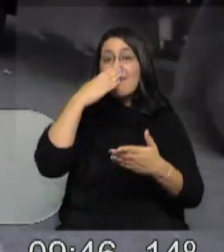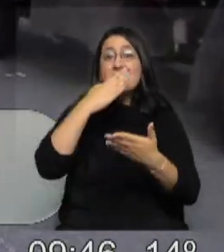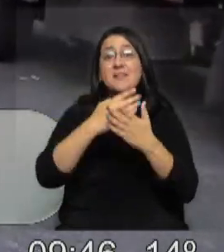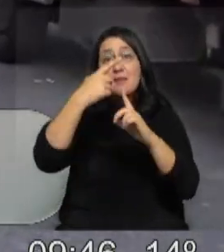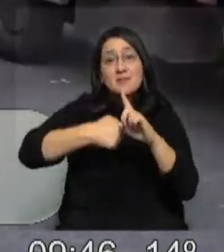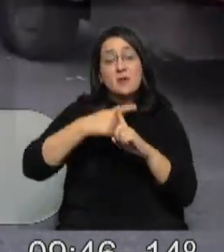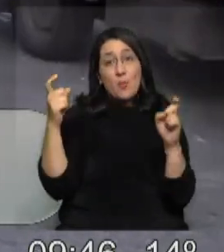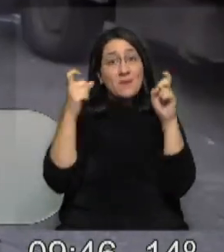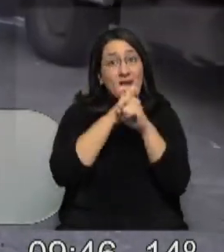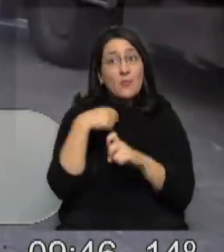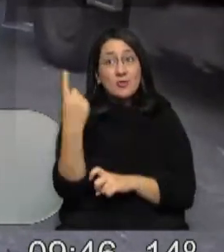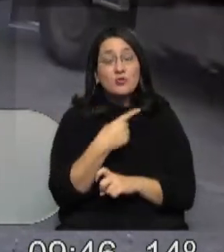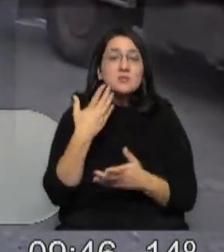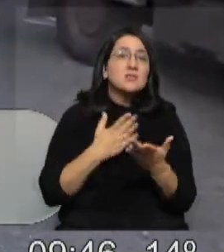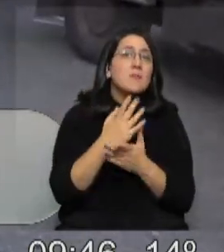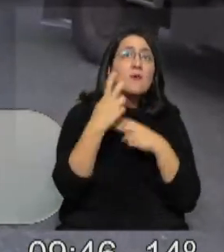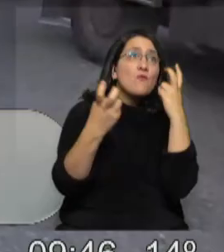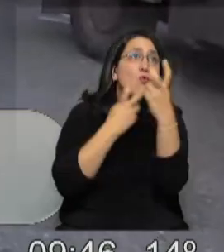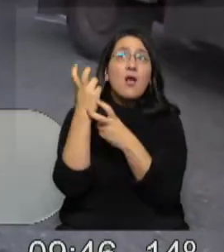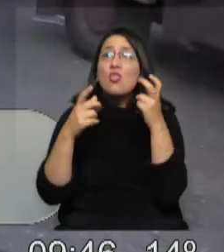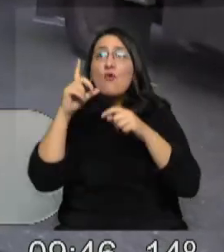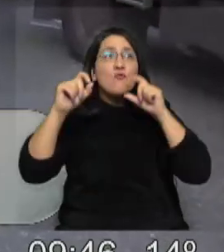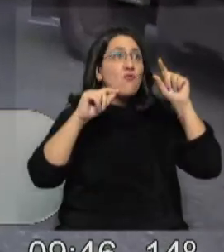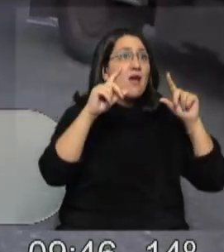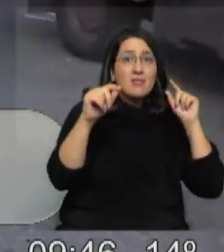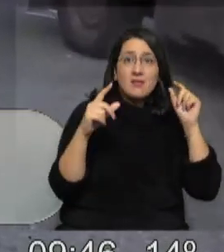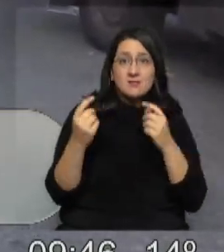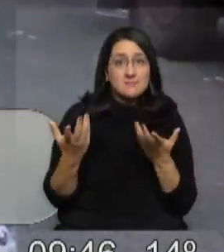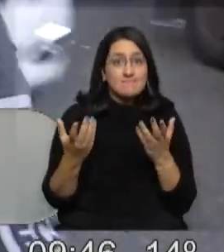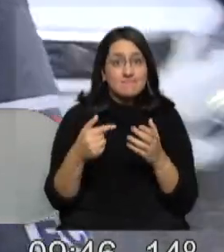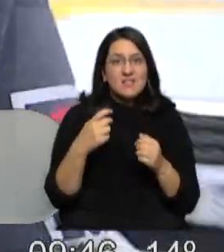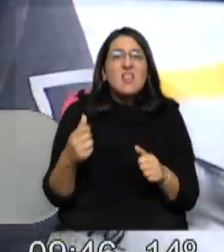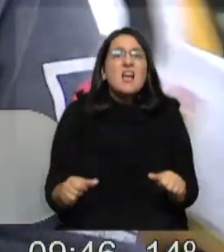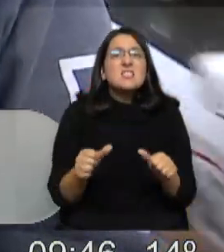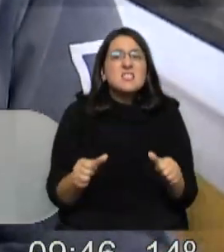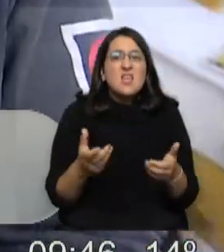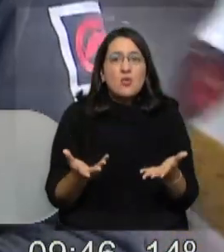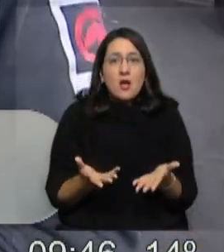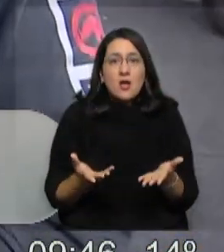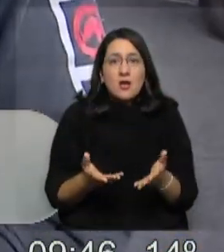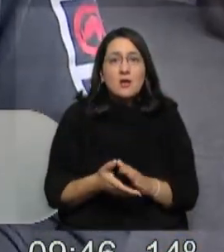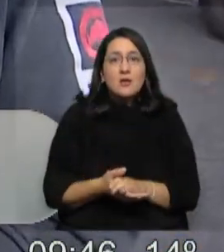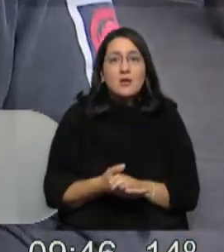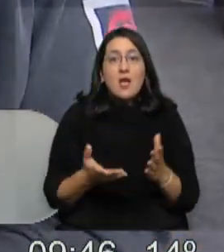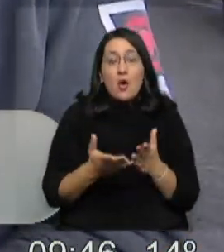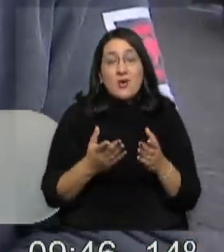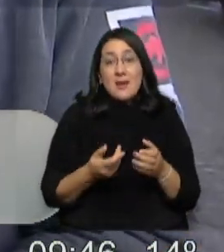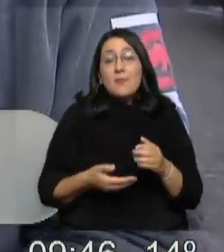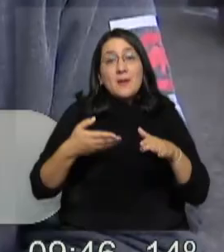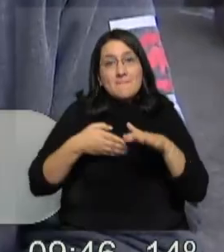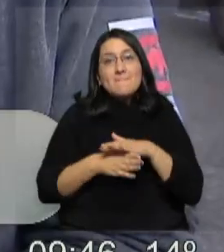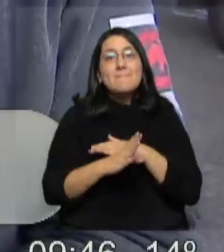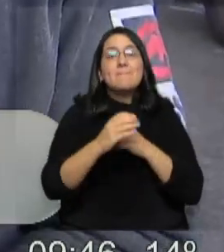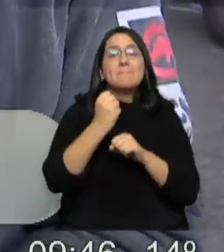parece. Buscando precios, como todo, buscando el mejor precio. ¿Qué andaba haciendo acá? ¿Andaba viendo alguna cosita, alguna cuestión? A punto de trabajar, a punto de